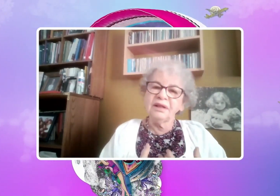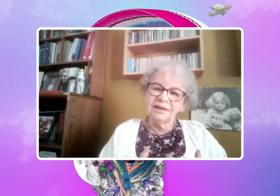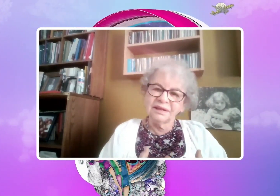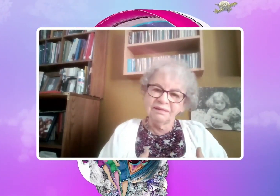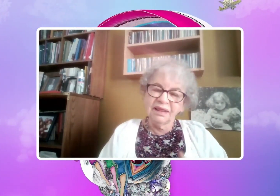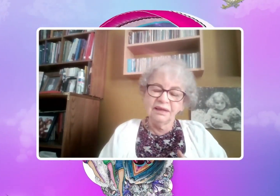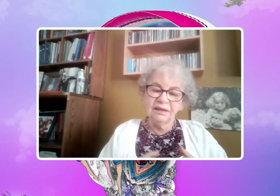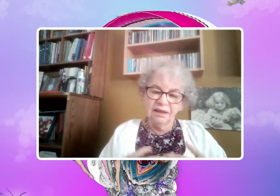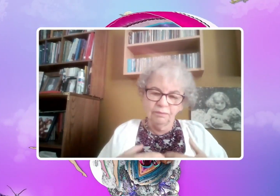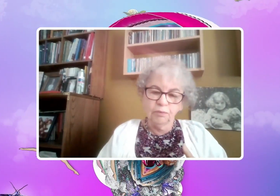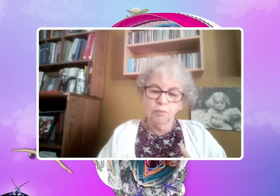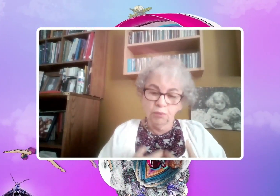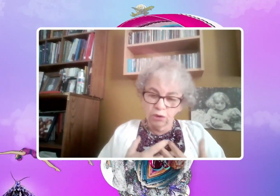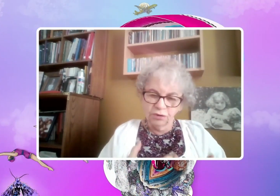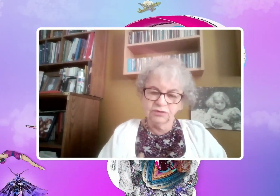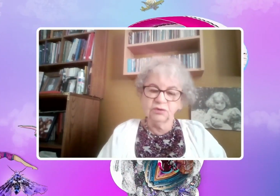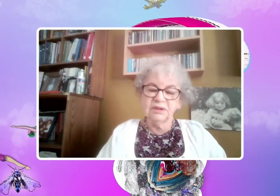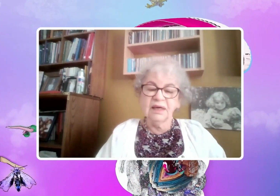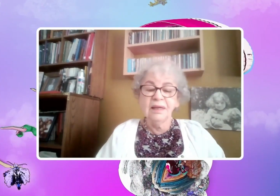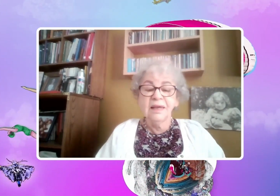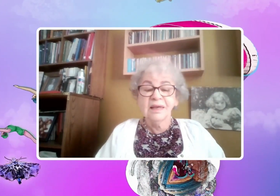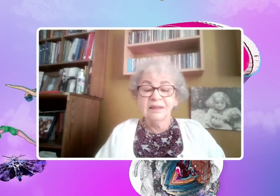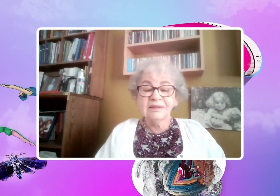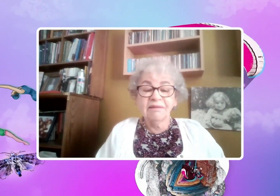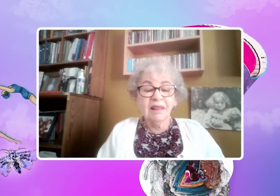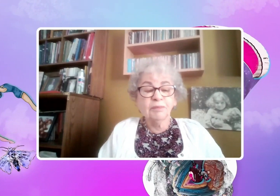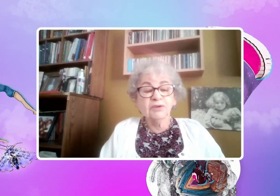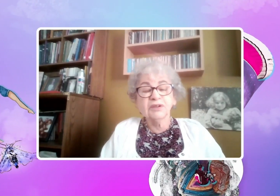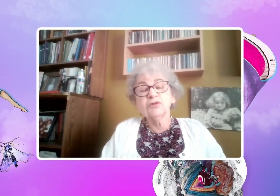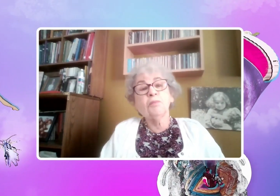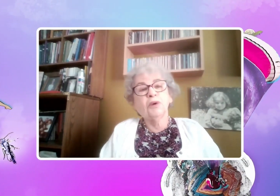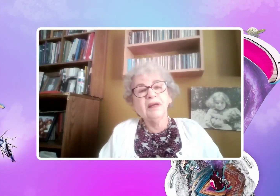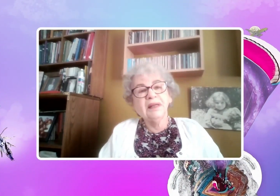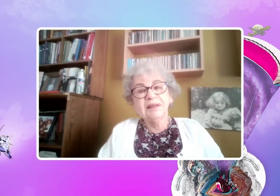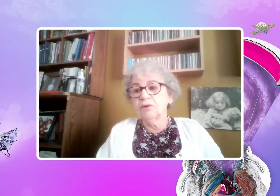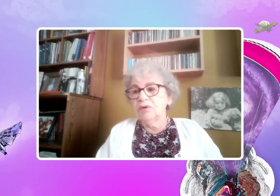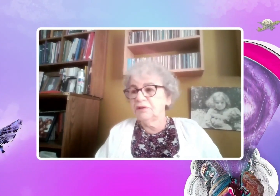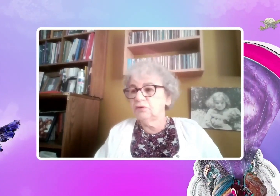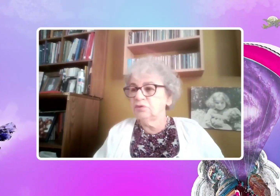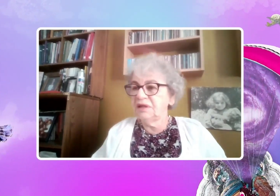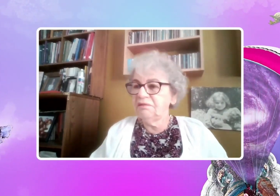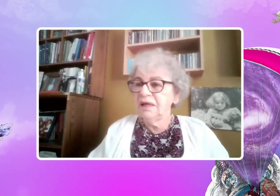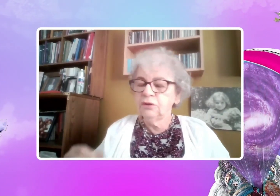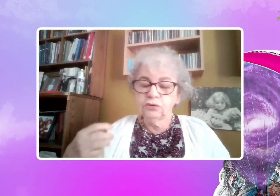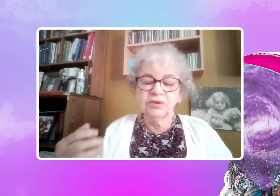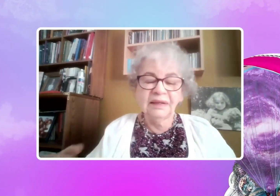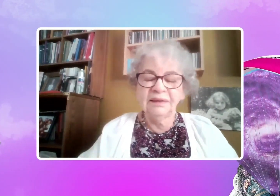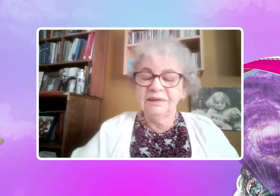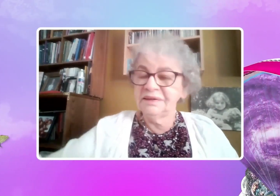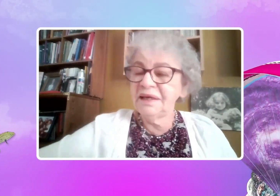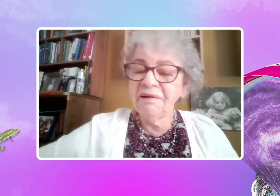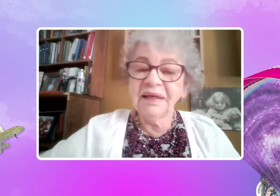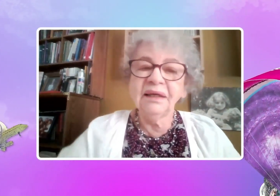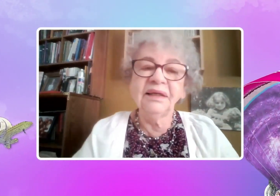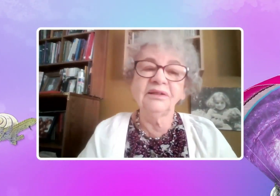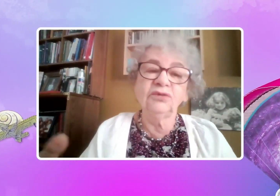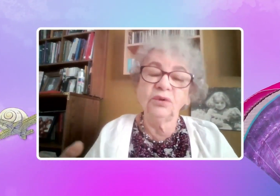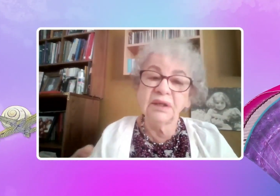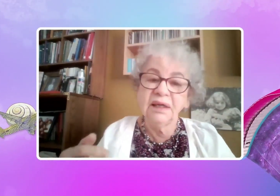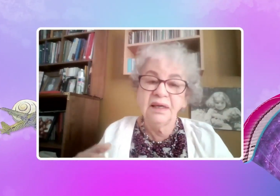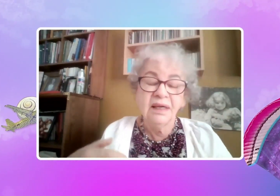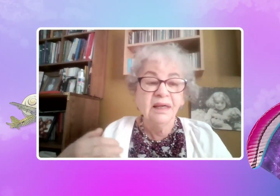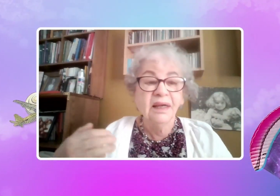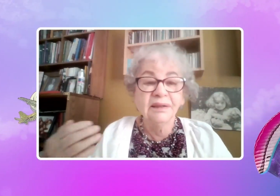sido construidas a través del tiempo, por nosotras, a través de procesos políticos de